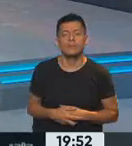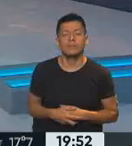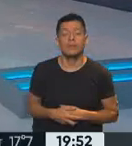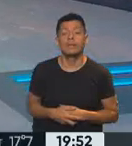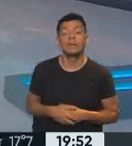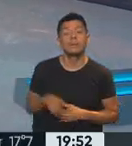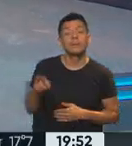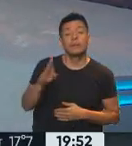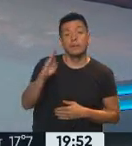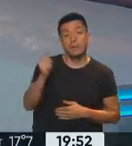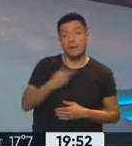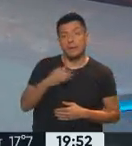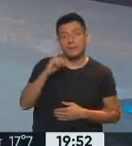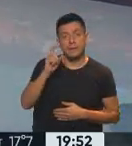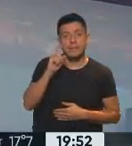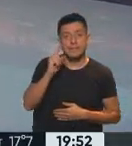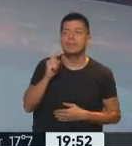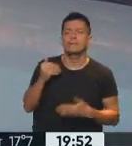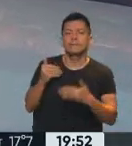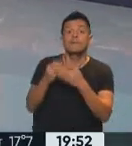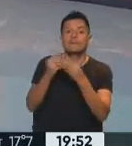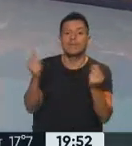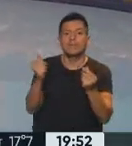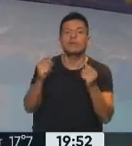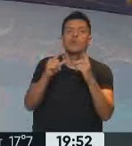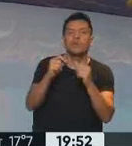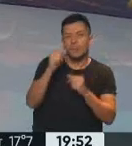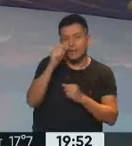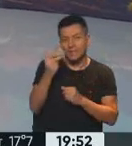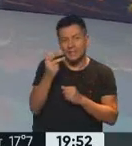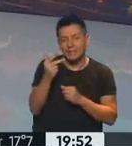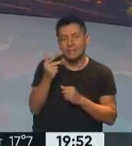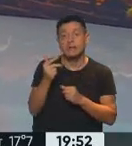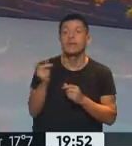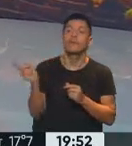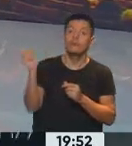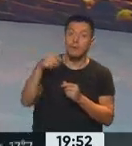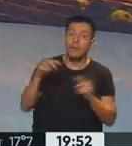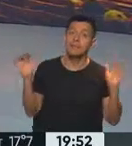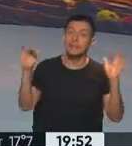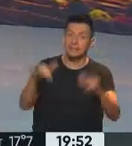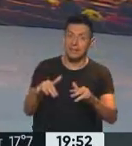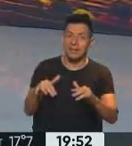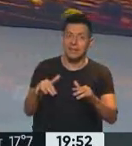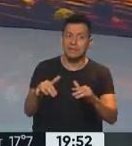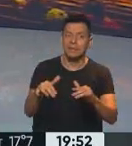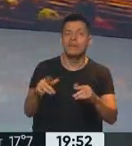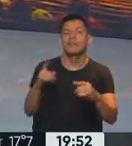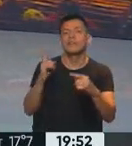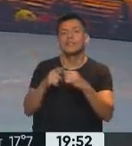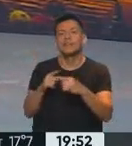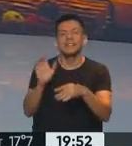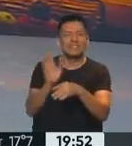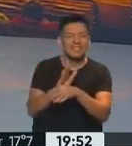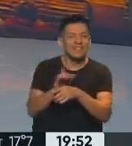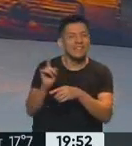El Bafisi está llegando a su fin, sí, una nueva edición, la número 23, que retomó la presencialidad del Festival de Cine Independiente de Buenos